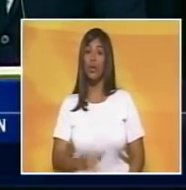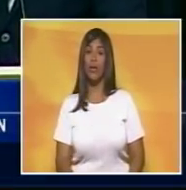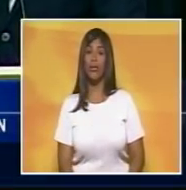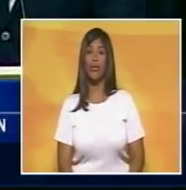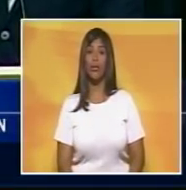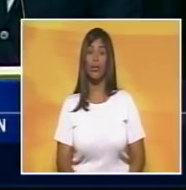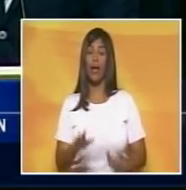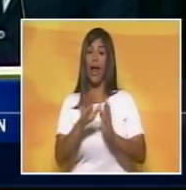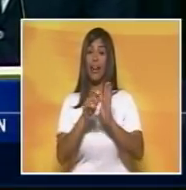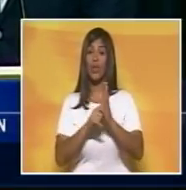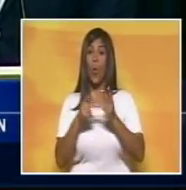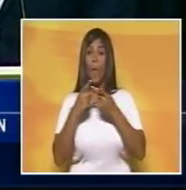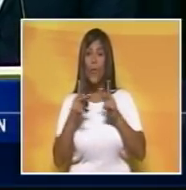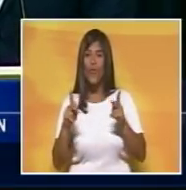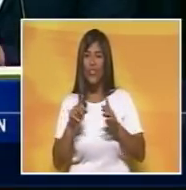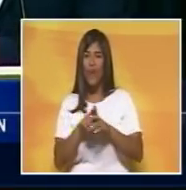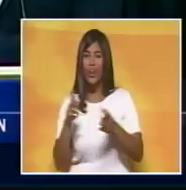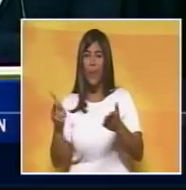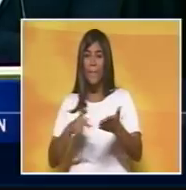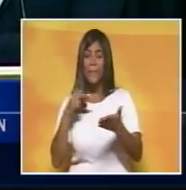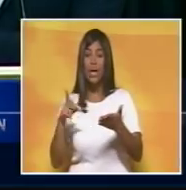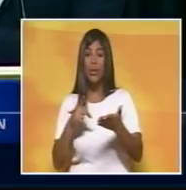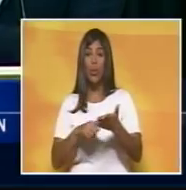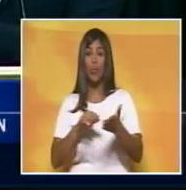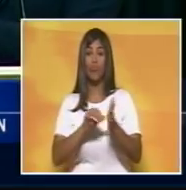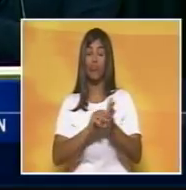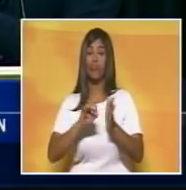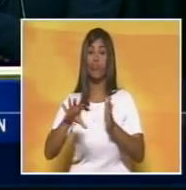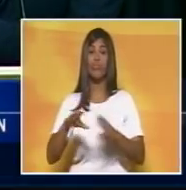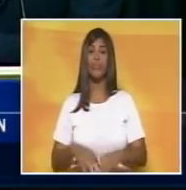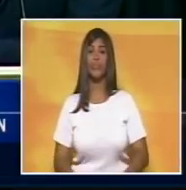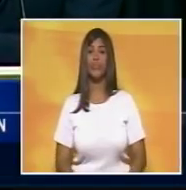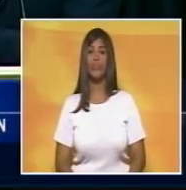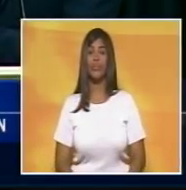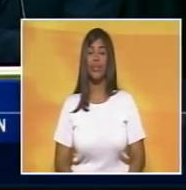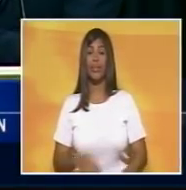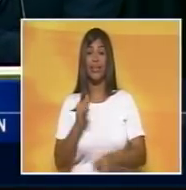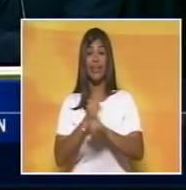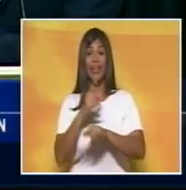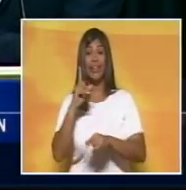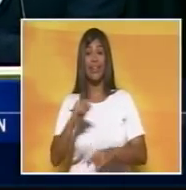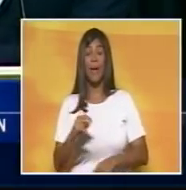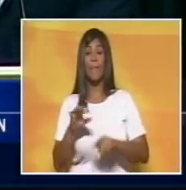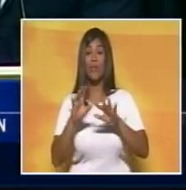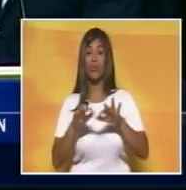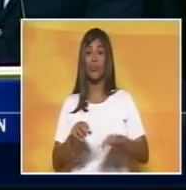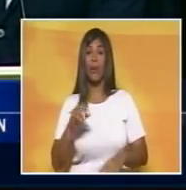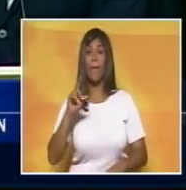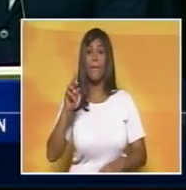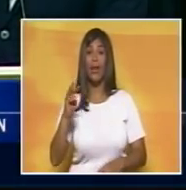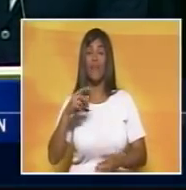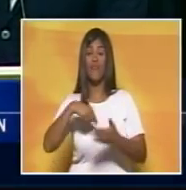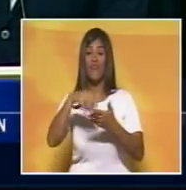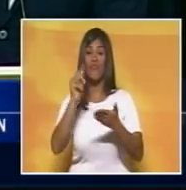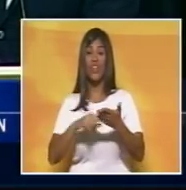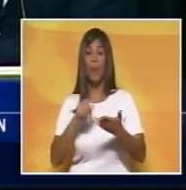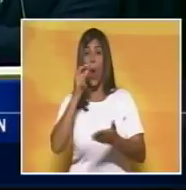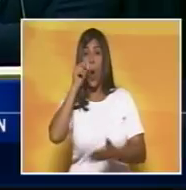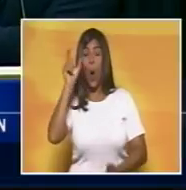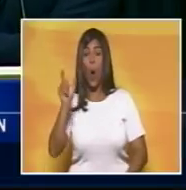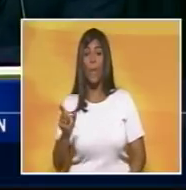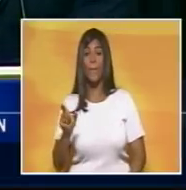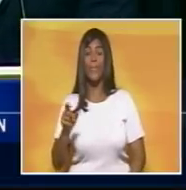un artículo publicado en la página Panam Post, firmado por el señor Orlando